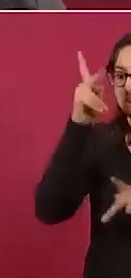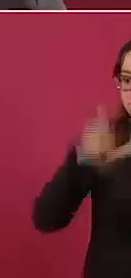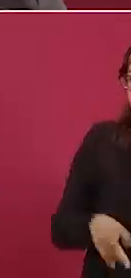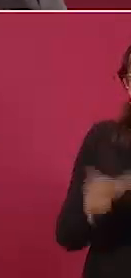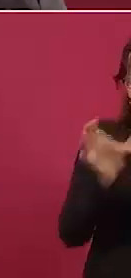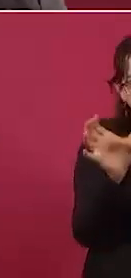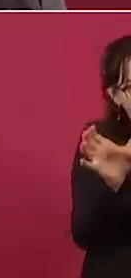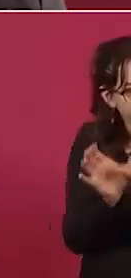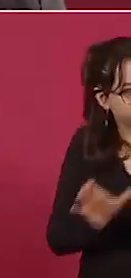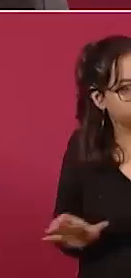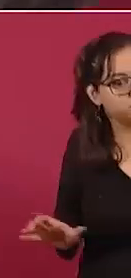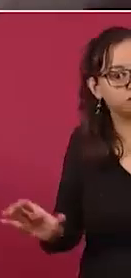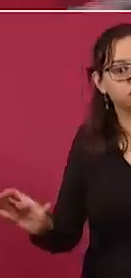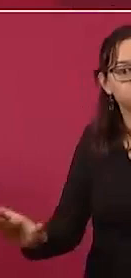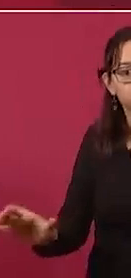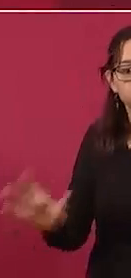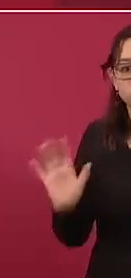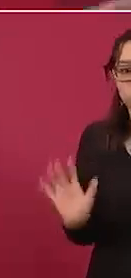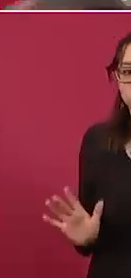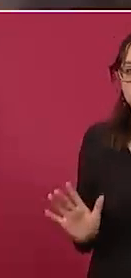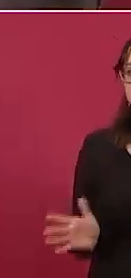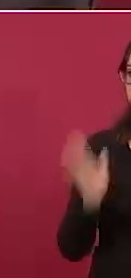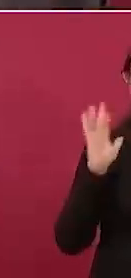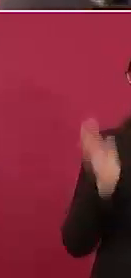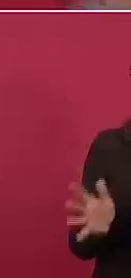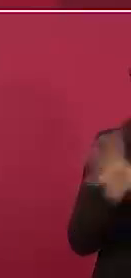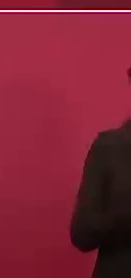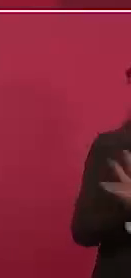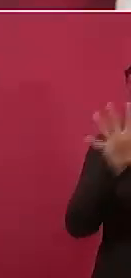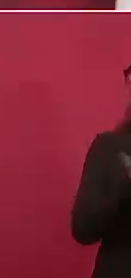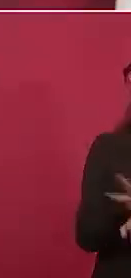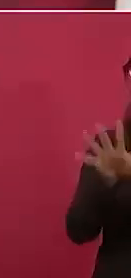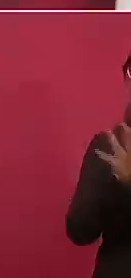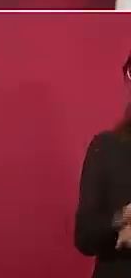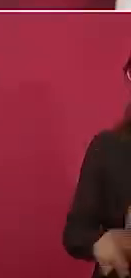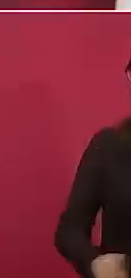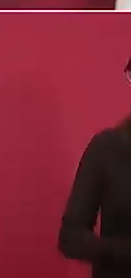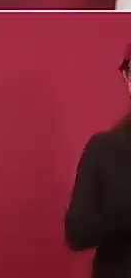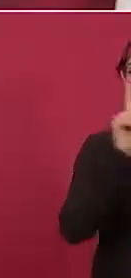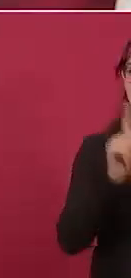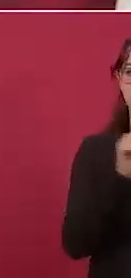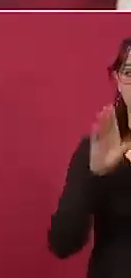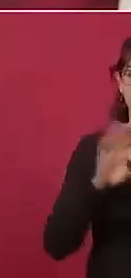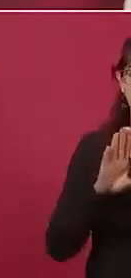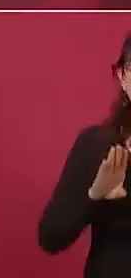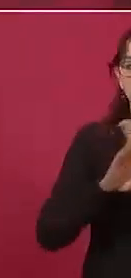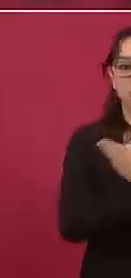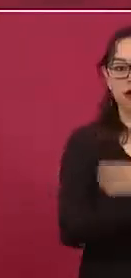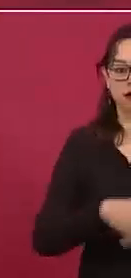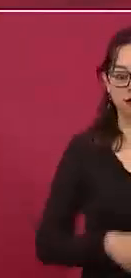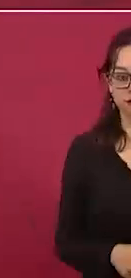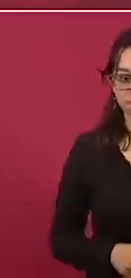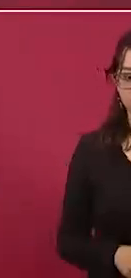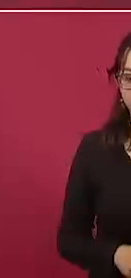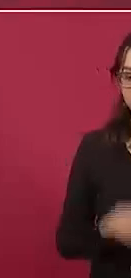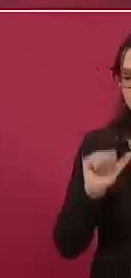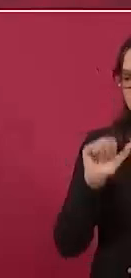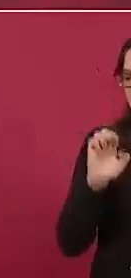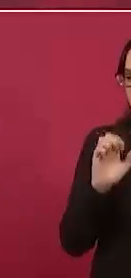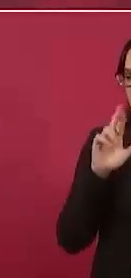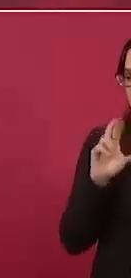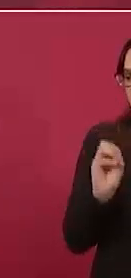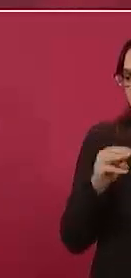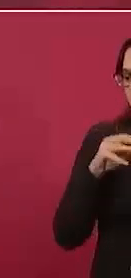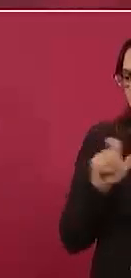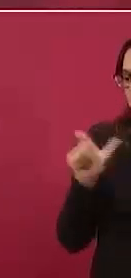a celebrarse en Estados Unidos, no asistirá como protesta e invitará una representación en su lugar. El presidente López Obrador